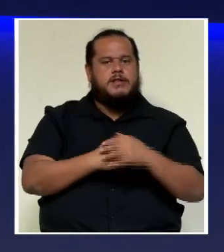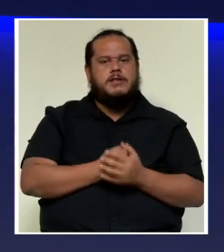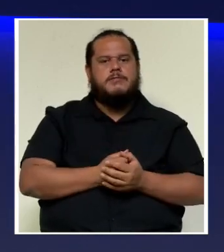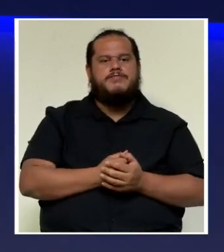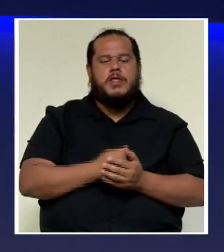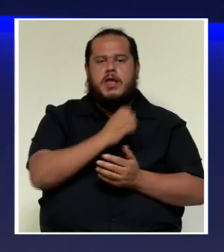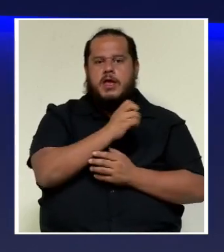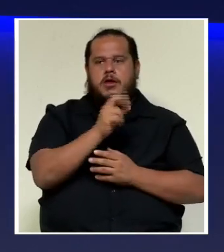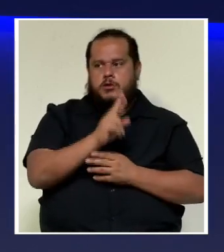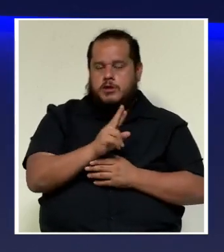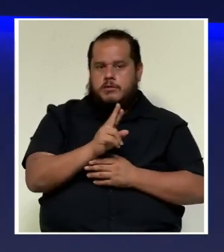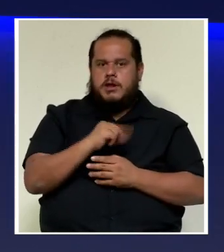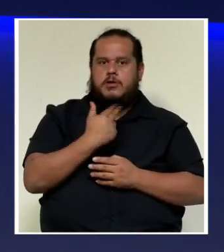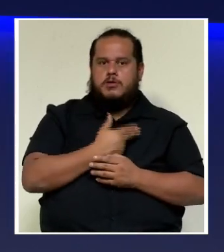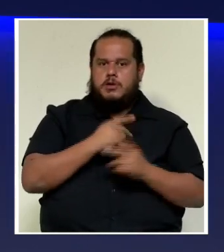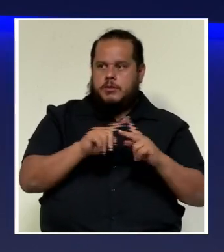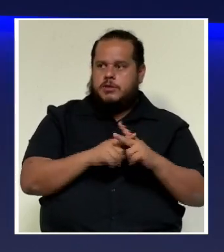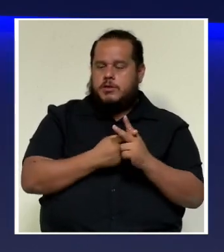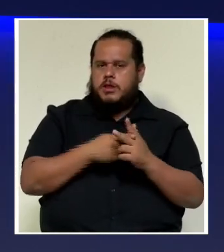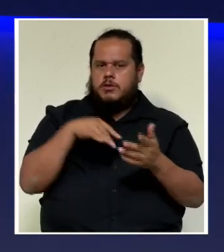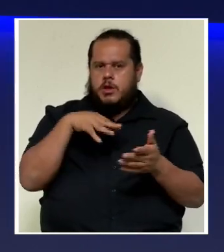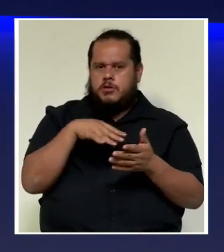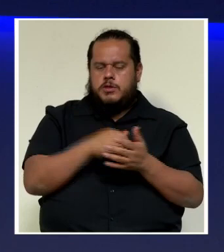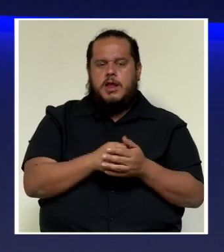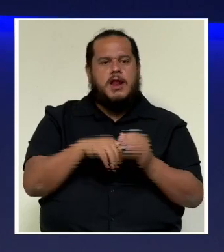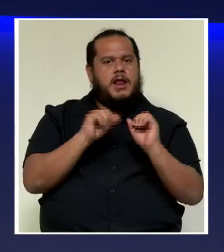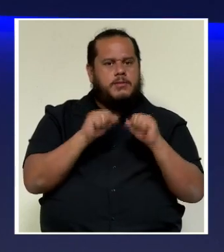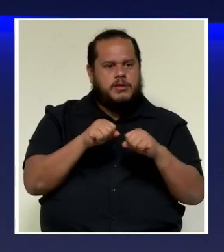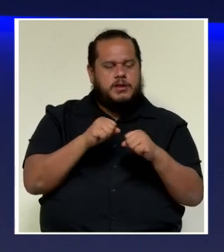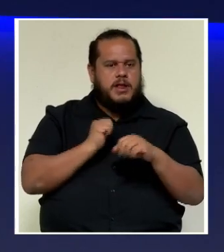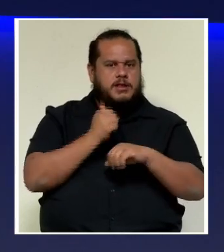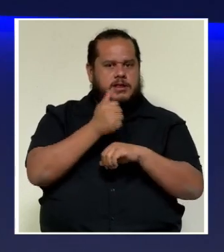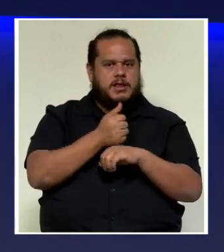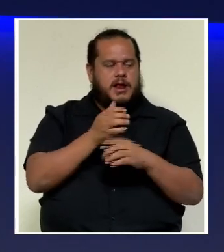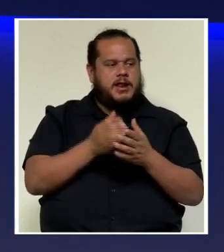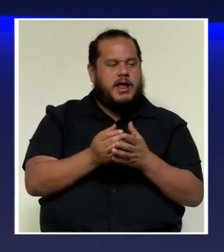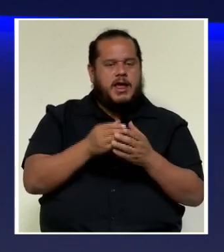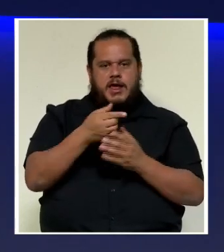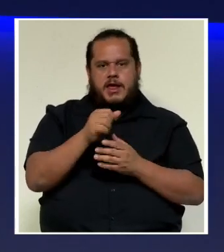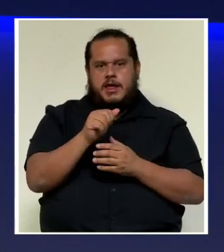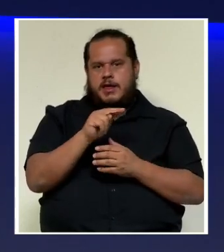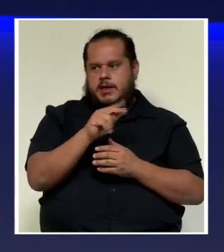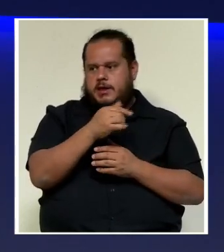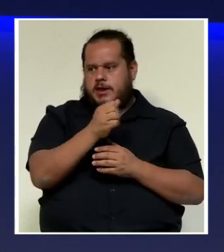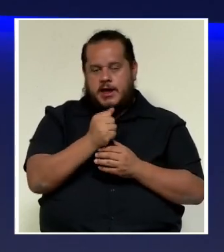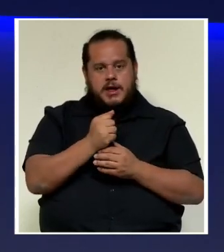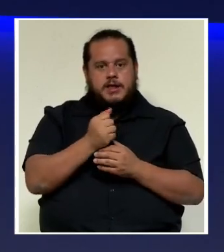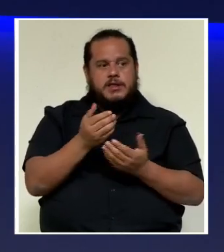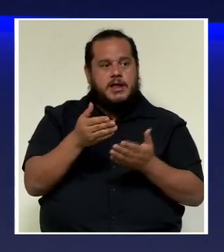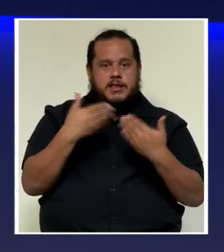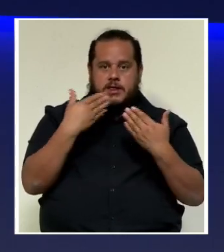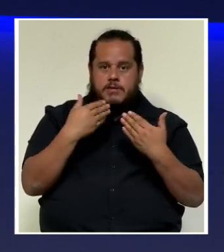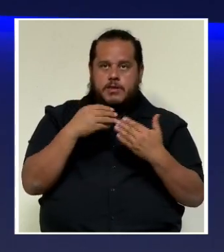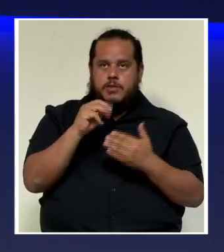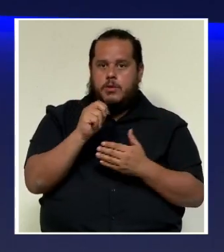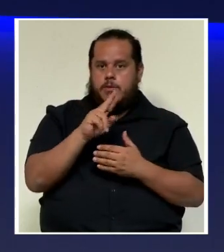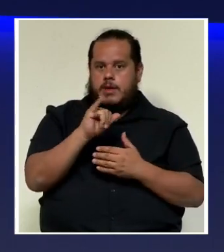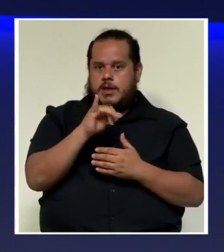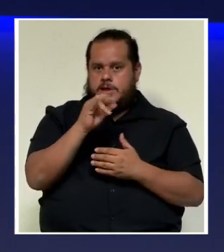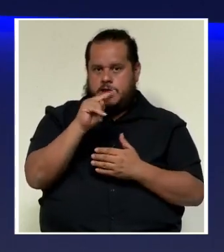En Costa Rica estamos comenzando a estudiar la posibilidad de instalar granjas de viento marino, y para conversar de